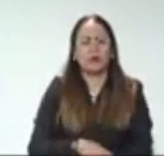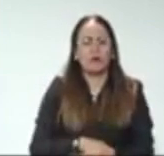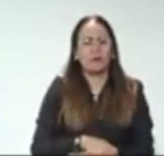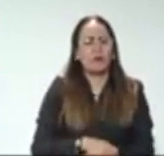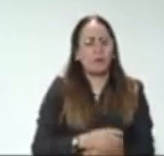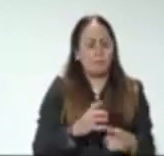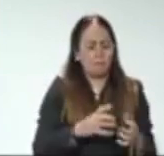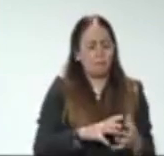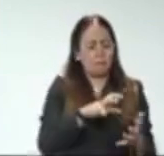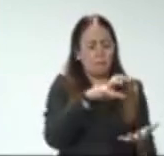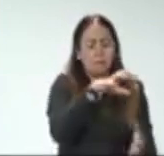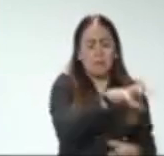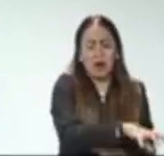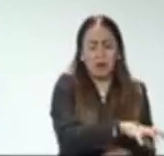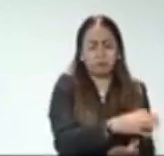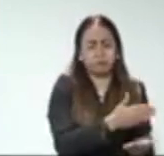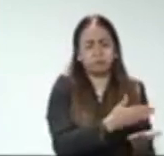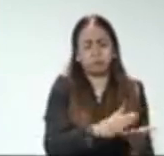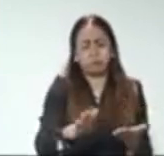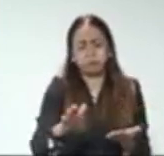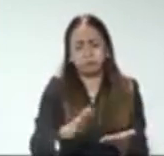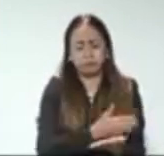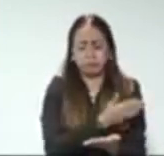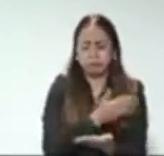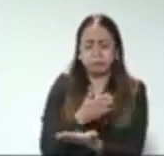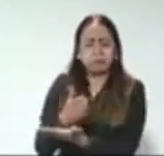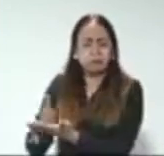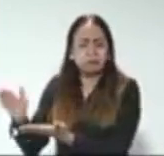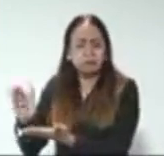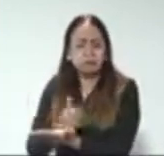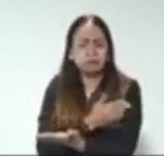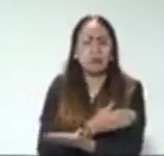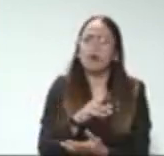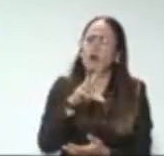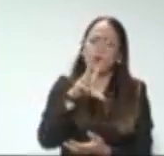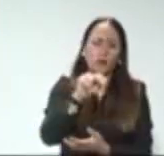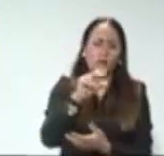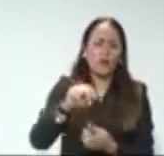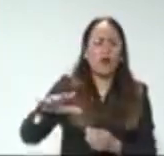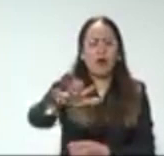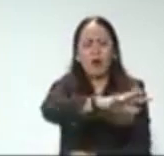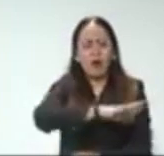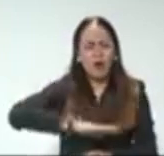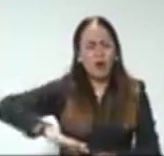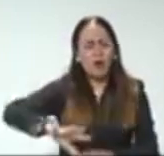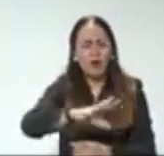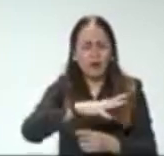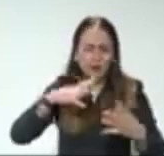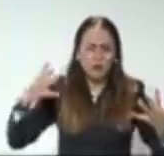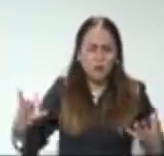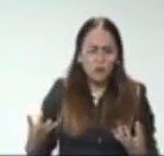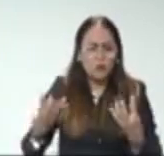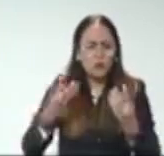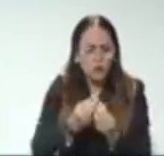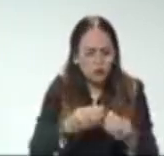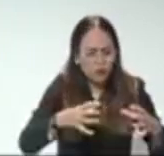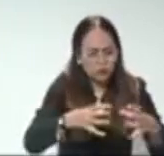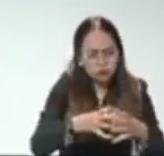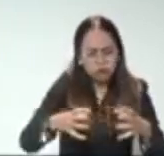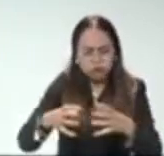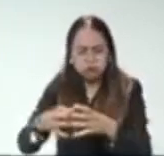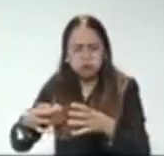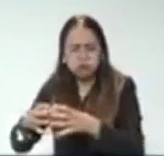aislados de apertura sino que hablamos justamente de un entorno en donde conviven diferentes conglomerados